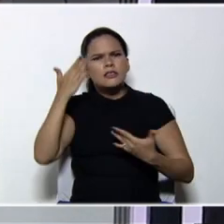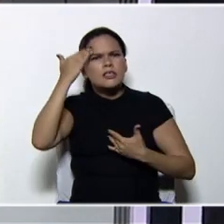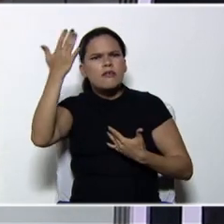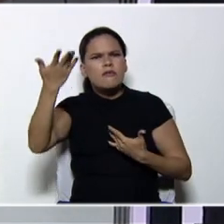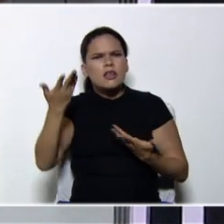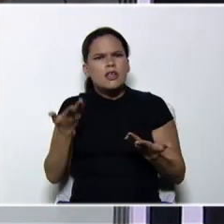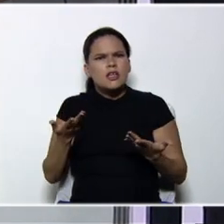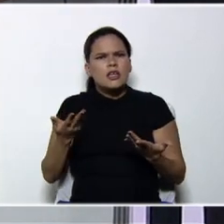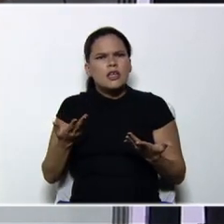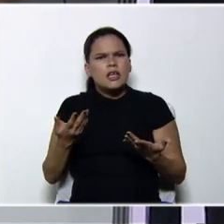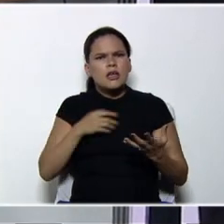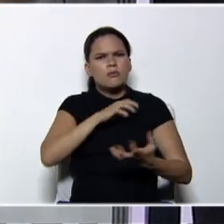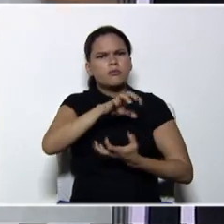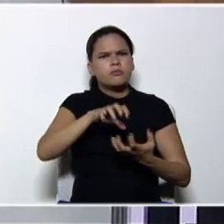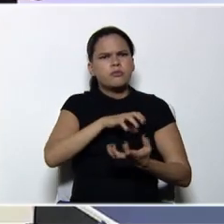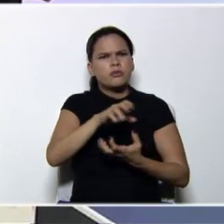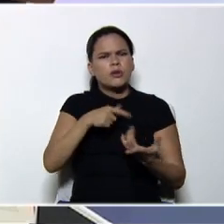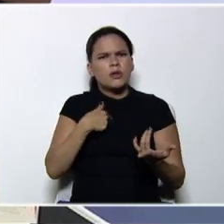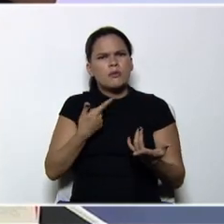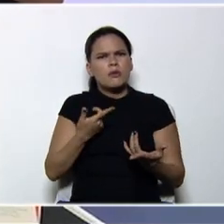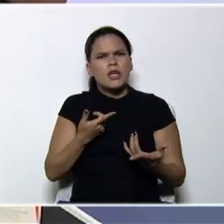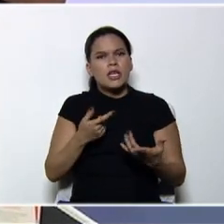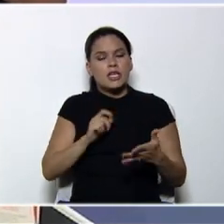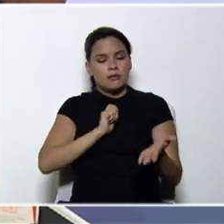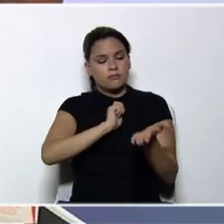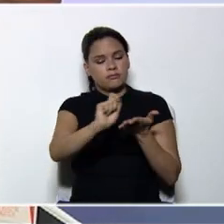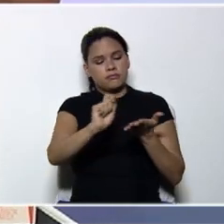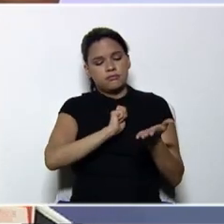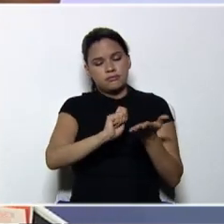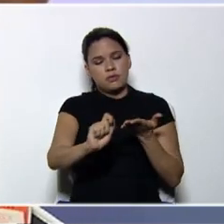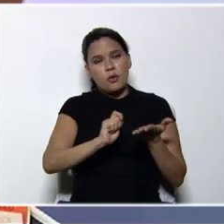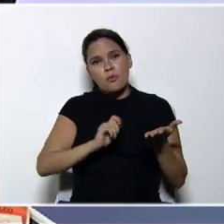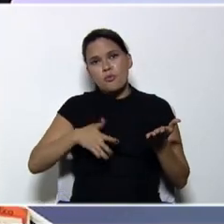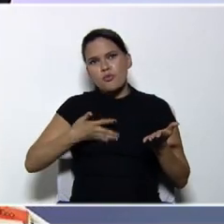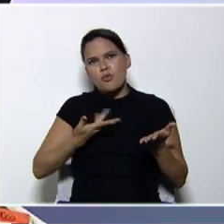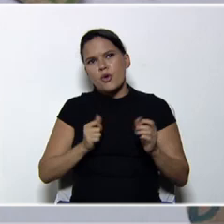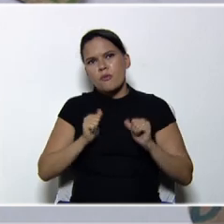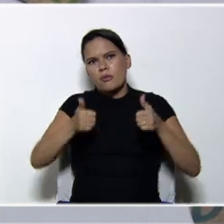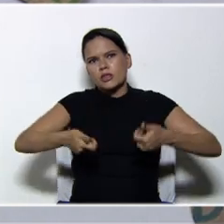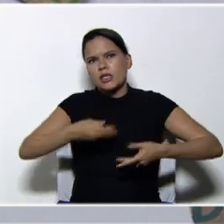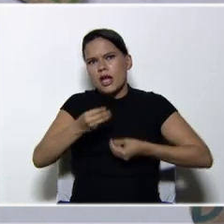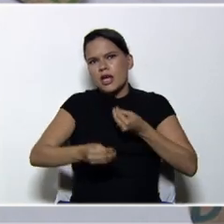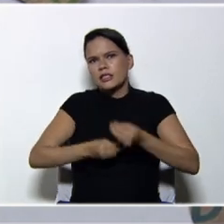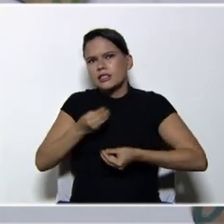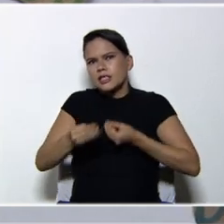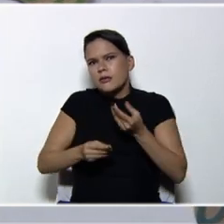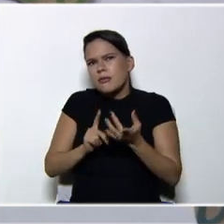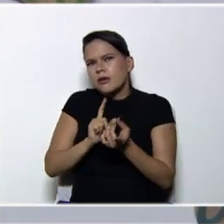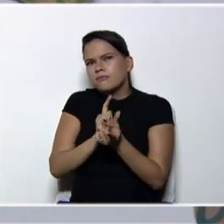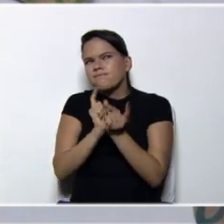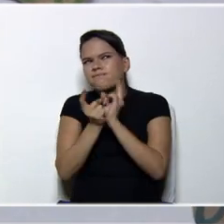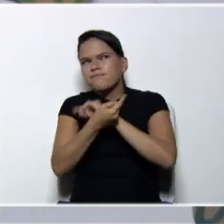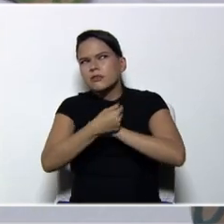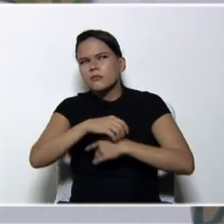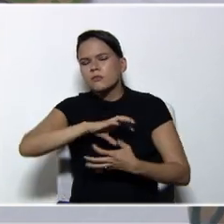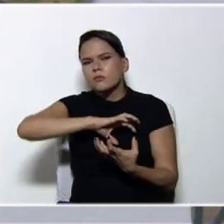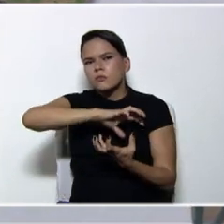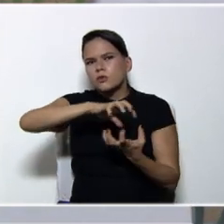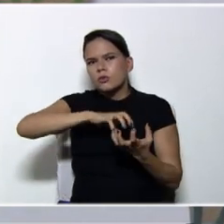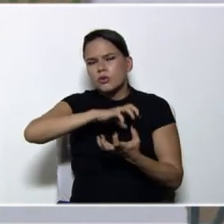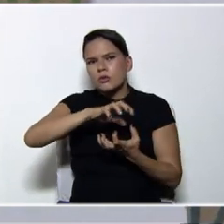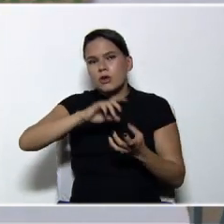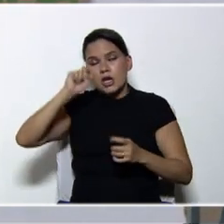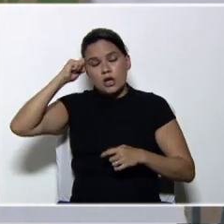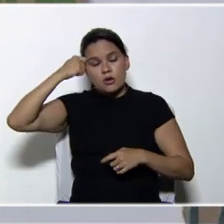qué acontecimientos y qué ensayos puedo empezar entonces a generar para transformar ese problema. Recordemos que por